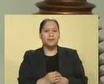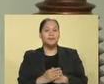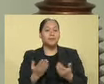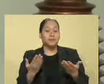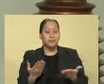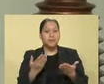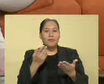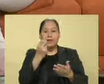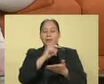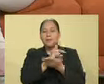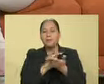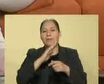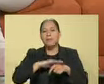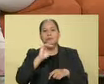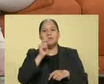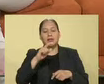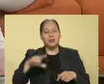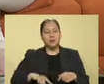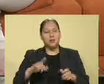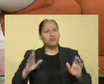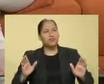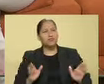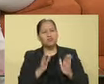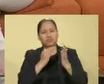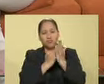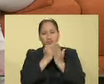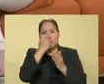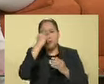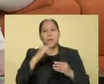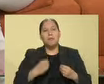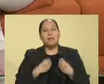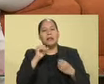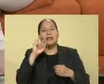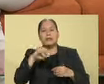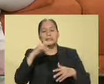México. Sin duda, otro programa más que el gobierno impulsa para vivir una vida